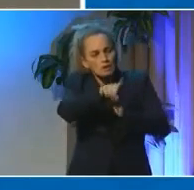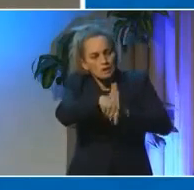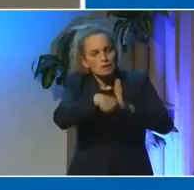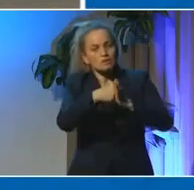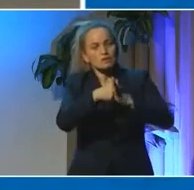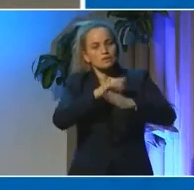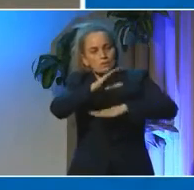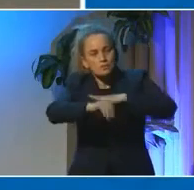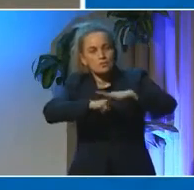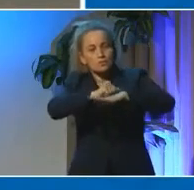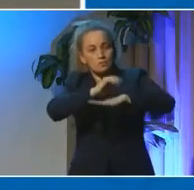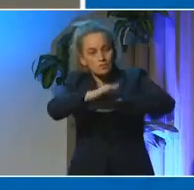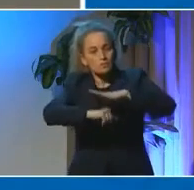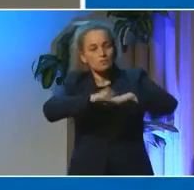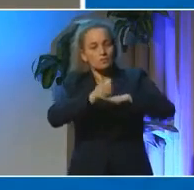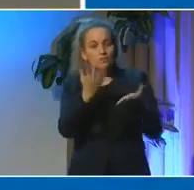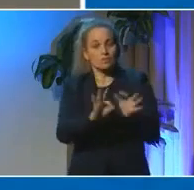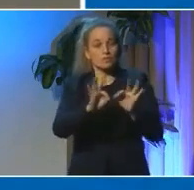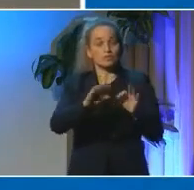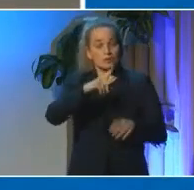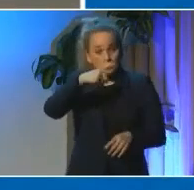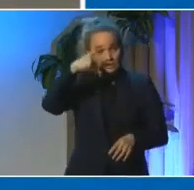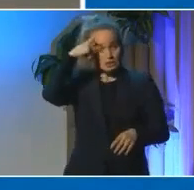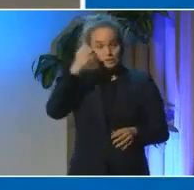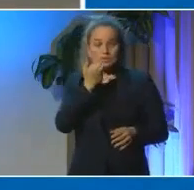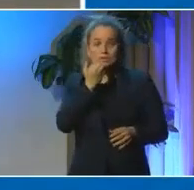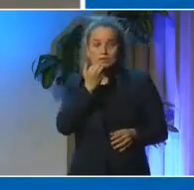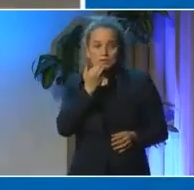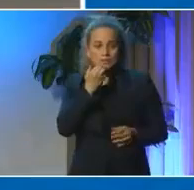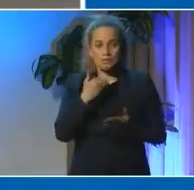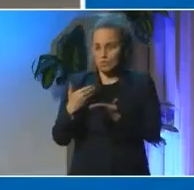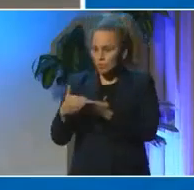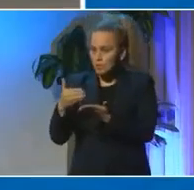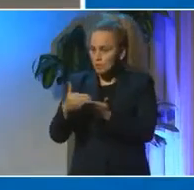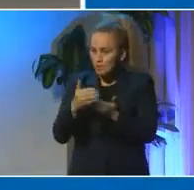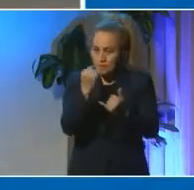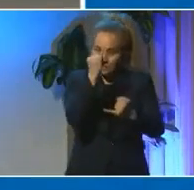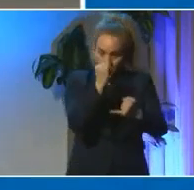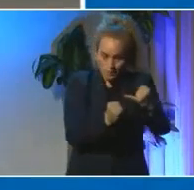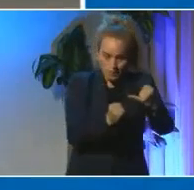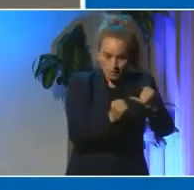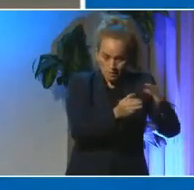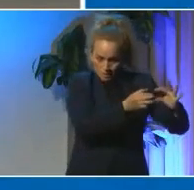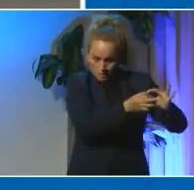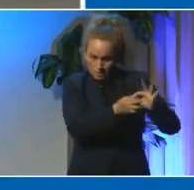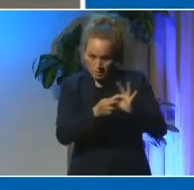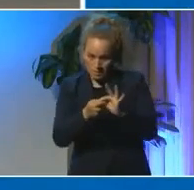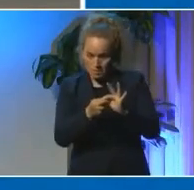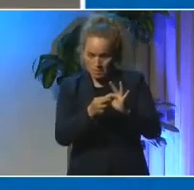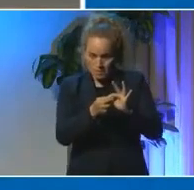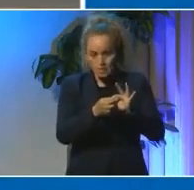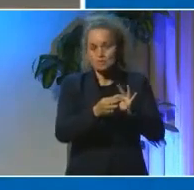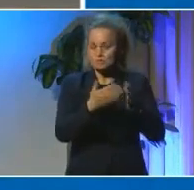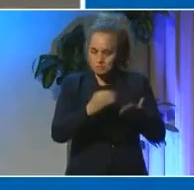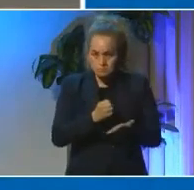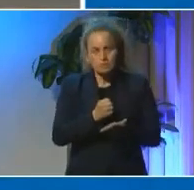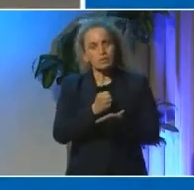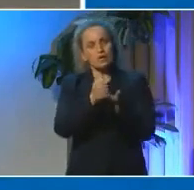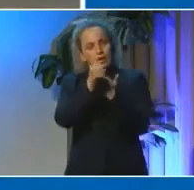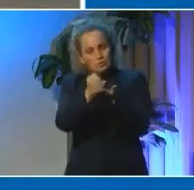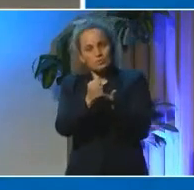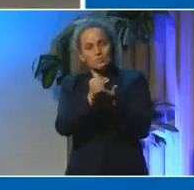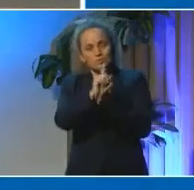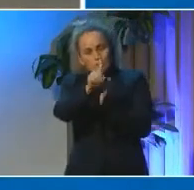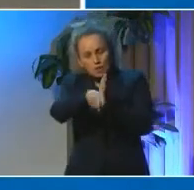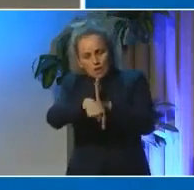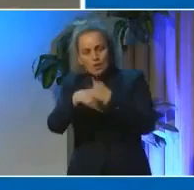reto más grande que que tenemos y es Cómo conectar con el consumidor final y cómo lograr que el consumidor final nos ayude realmente a cerrar